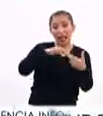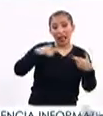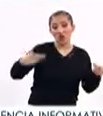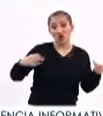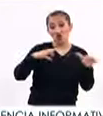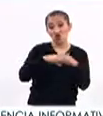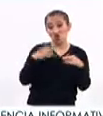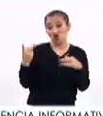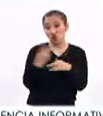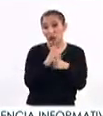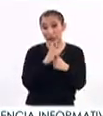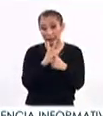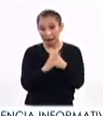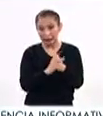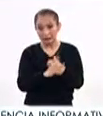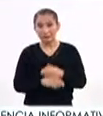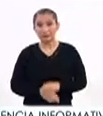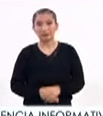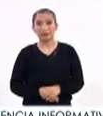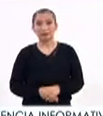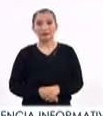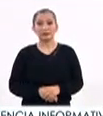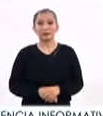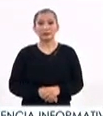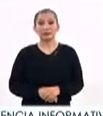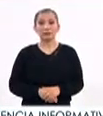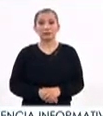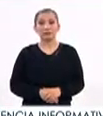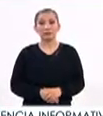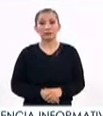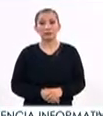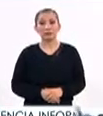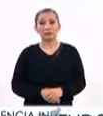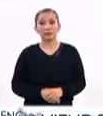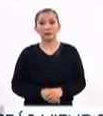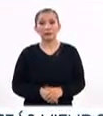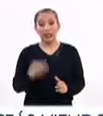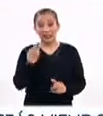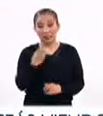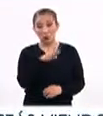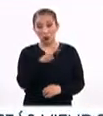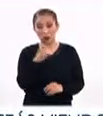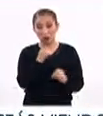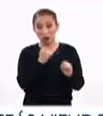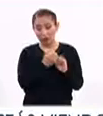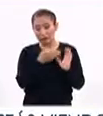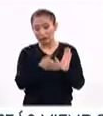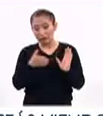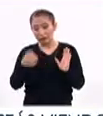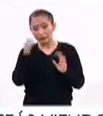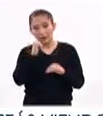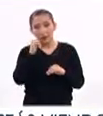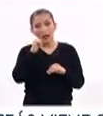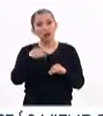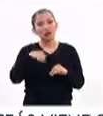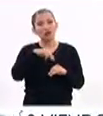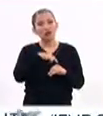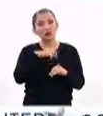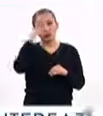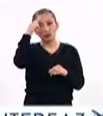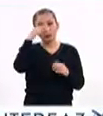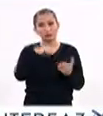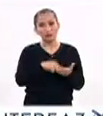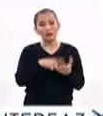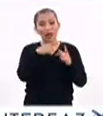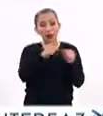relación entre los dos países. Sí. Y en 400 años, siempre nosotros, yo creo